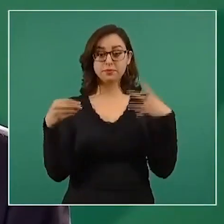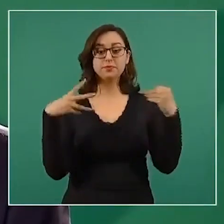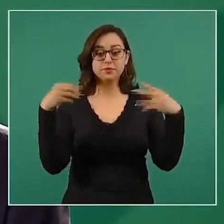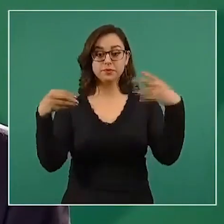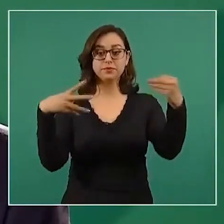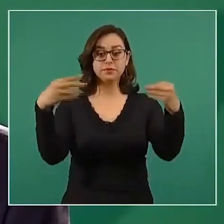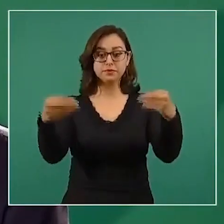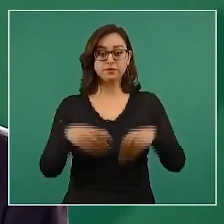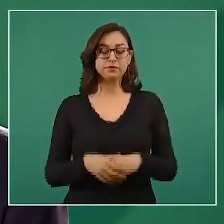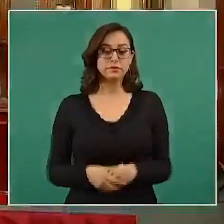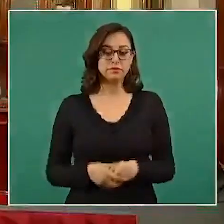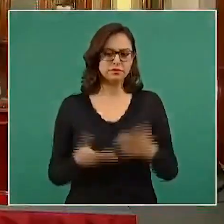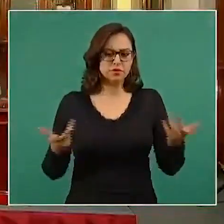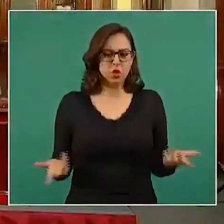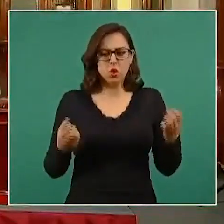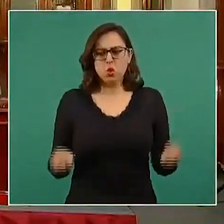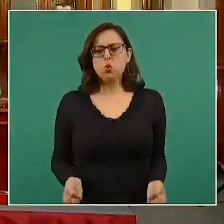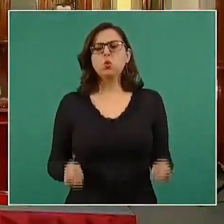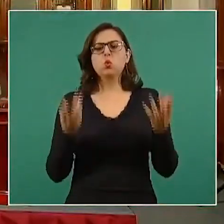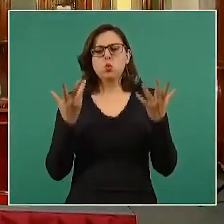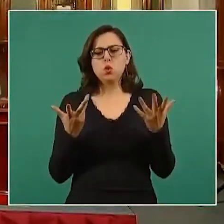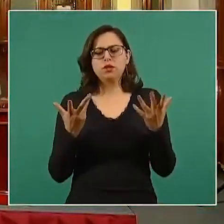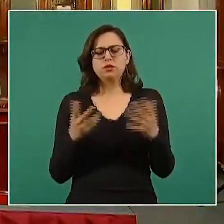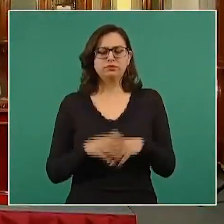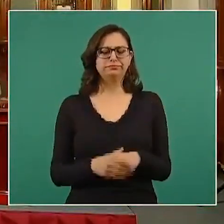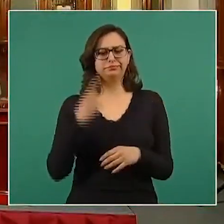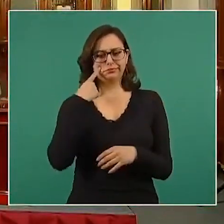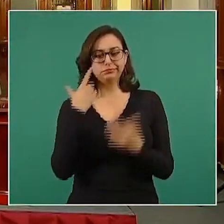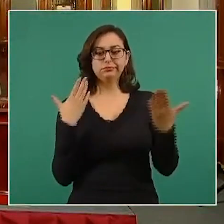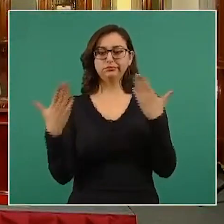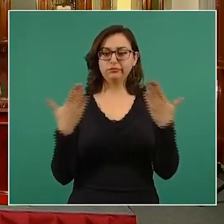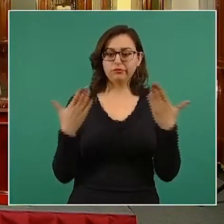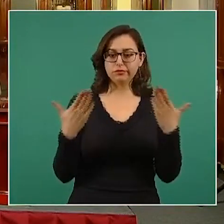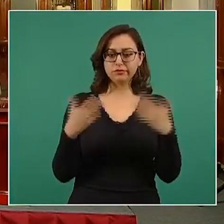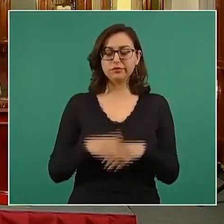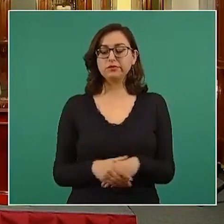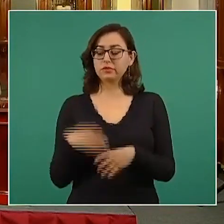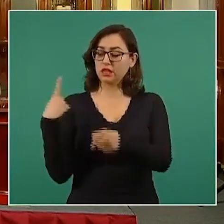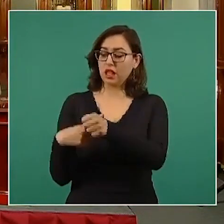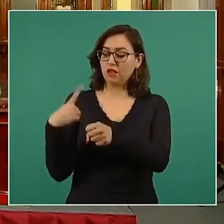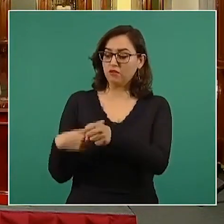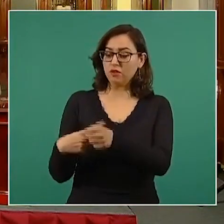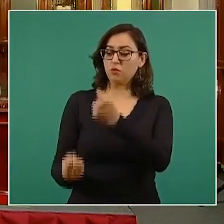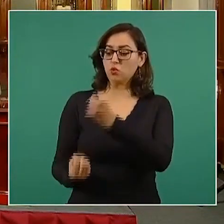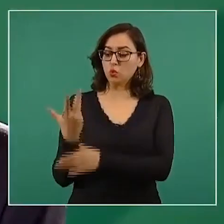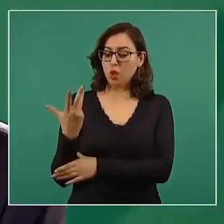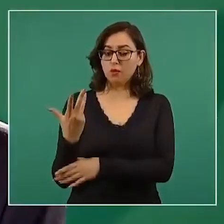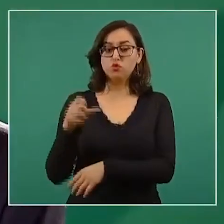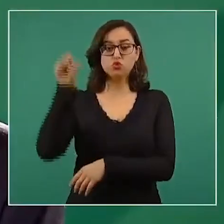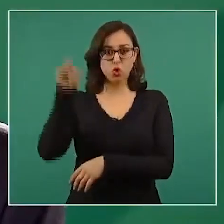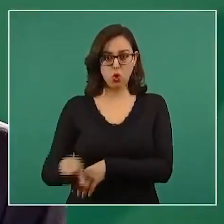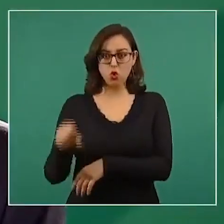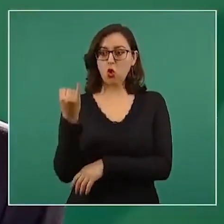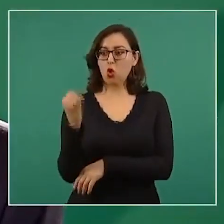precisa de cuál es el nivel de intensidad, si comparáramos la ocurrencia de casos nuevos de COVID-19 de hoy, 11